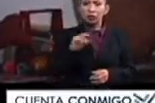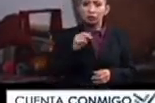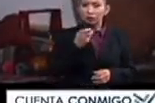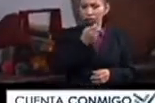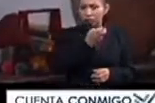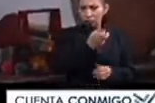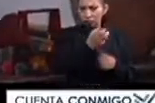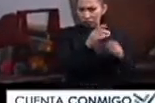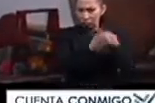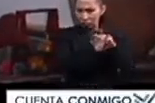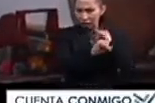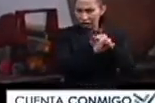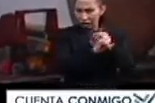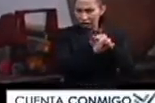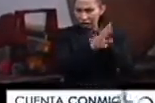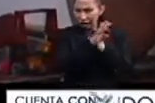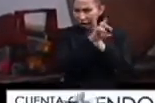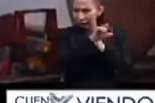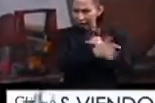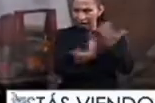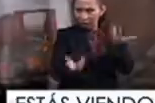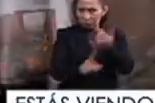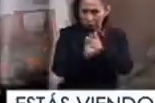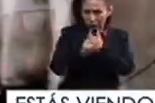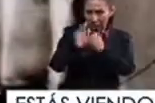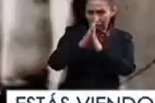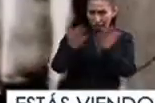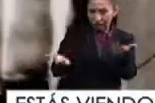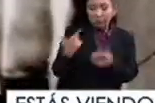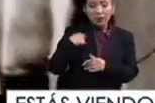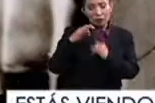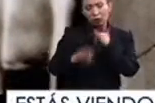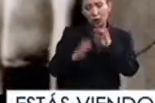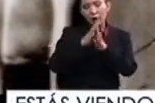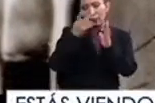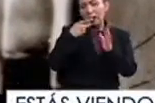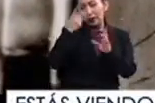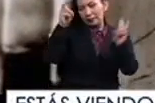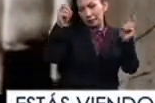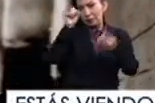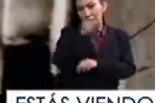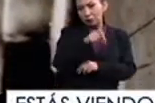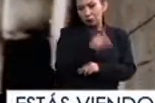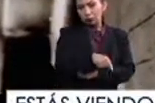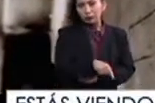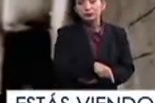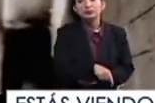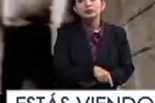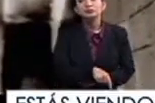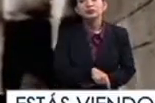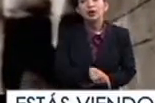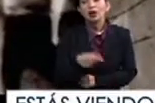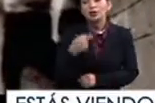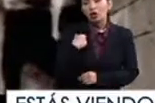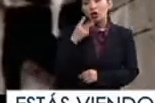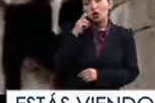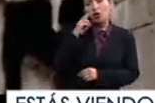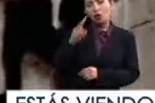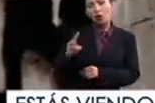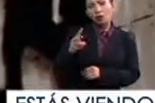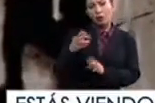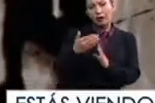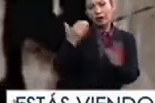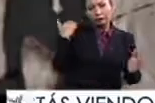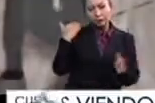obstáculo, digamos, para la literatura las nuevas tecnologías o al Mira, revés? mi último libro es justamente sobre eso. Pero por mirarlo todo, nada